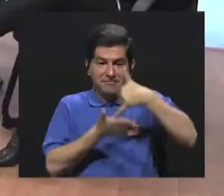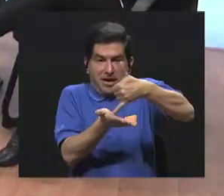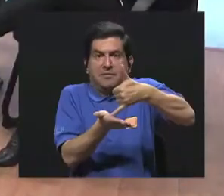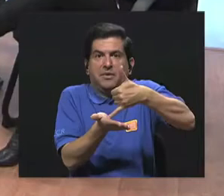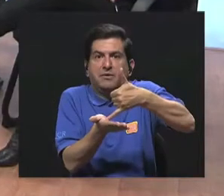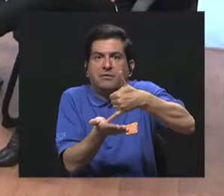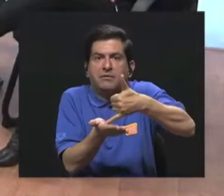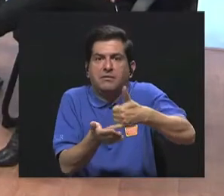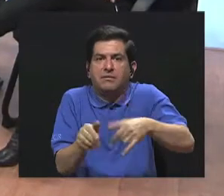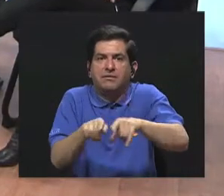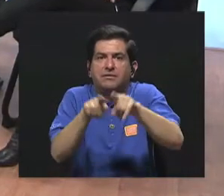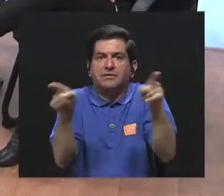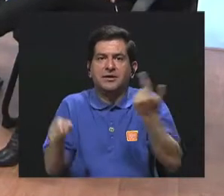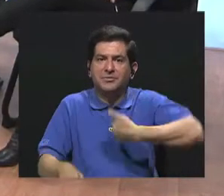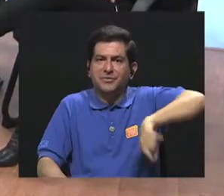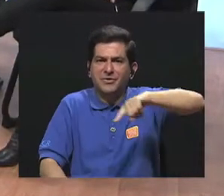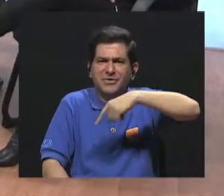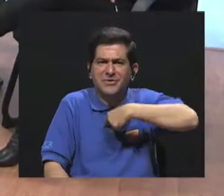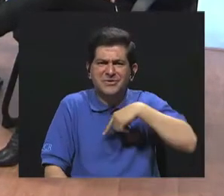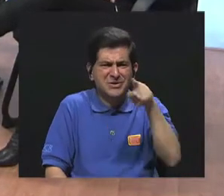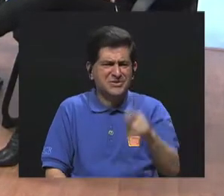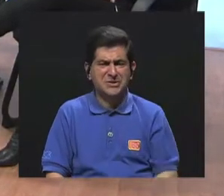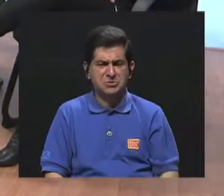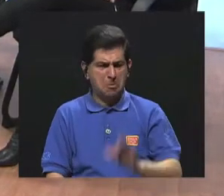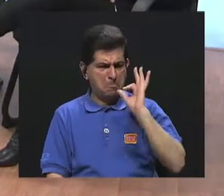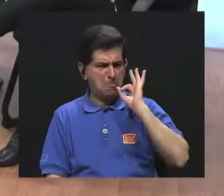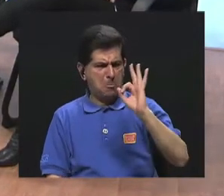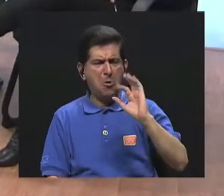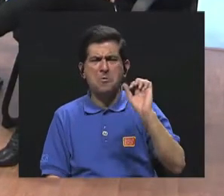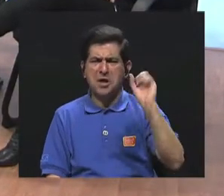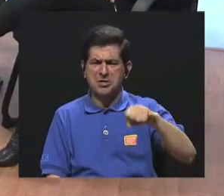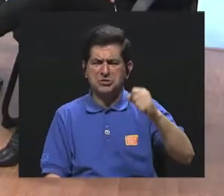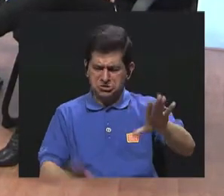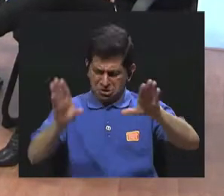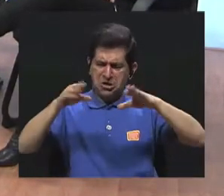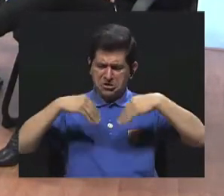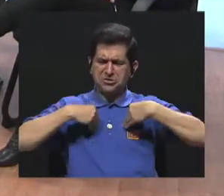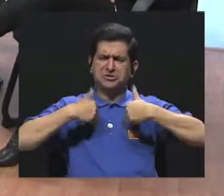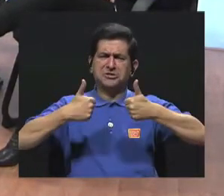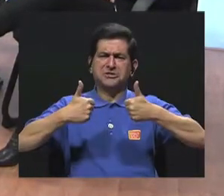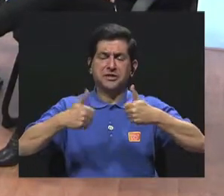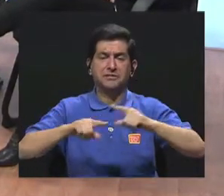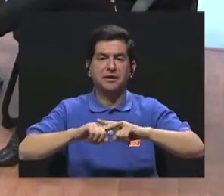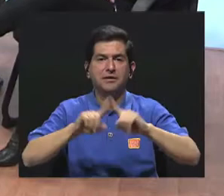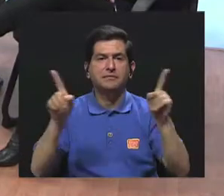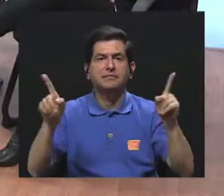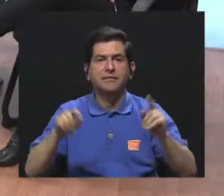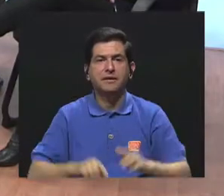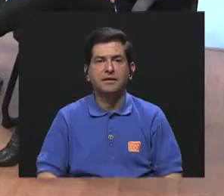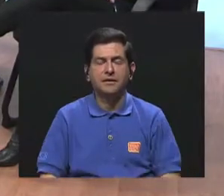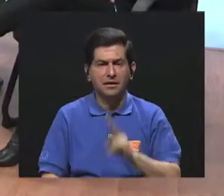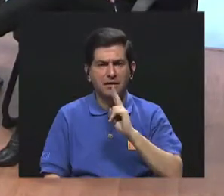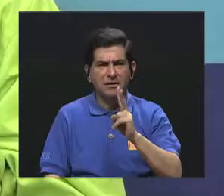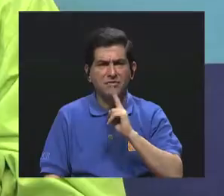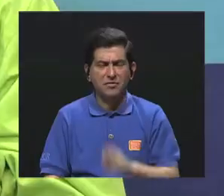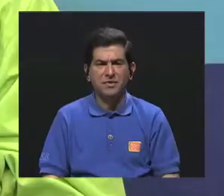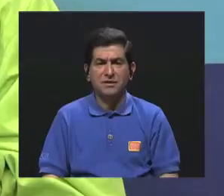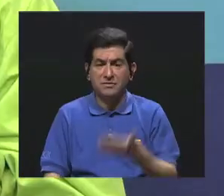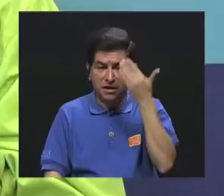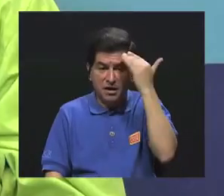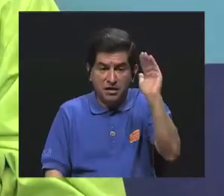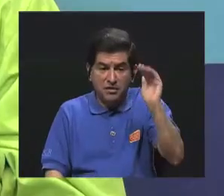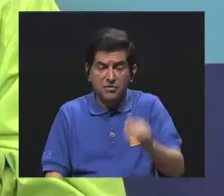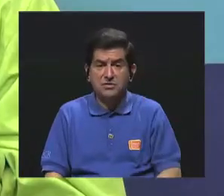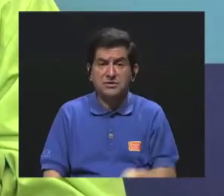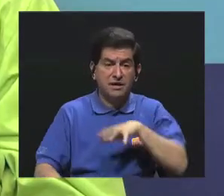premio, el porque tampoco... Sí, o sea, súper bien y súper bien aceptado y todo, pero... Realmente ni siquiera sabíamos